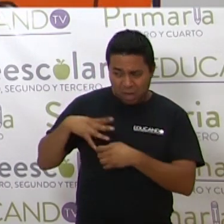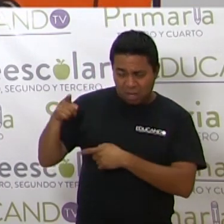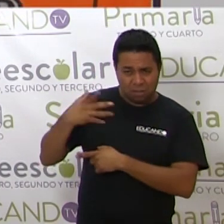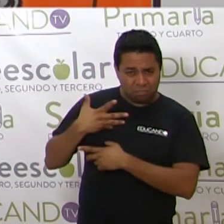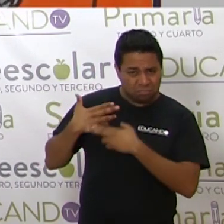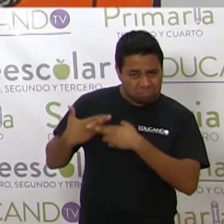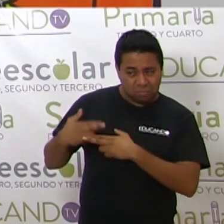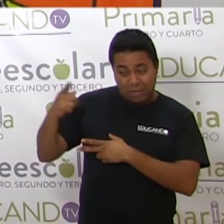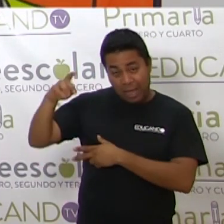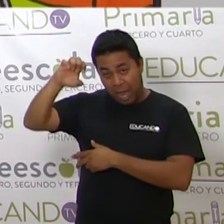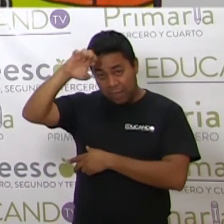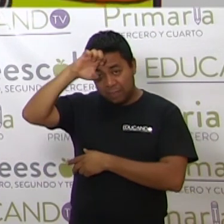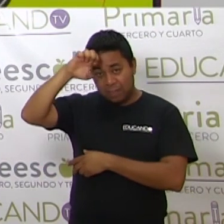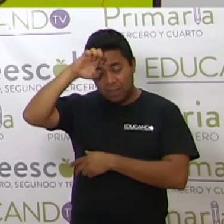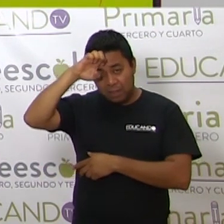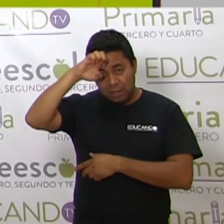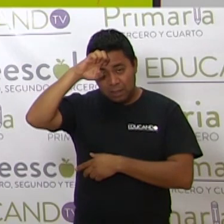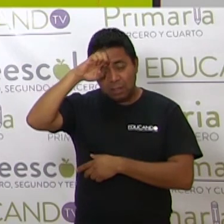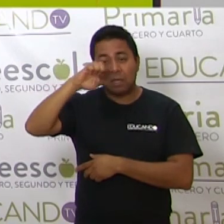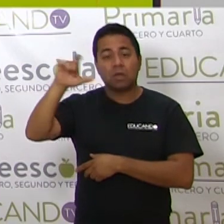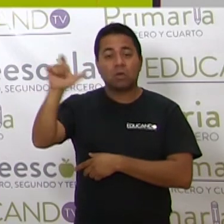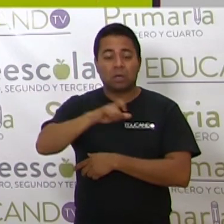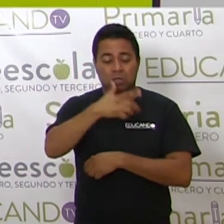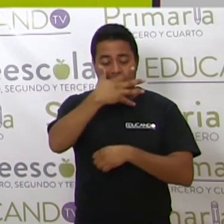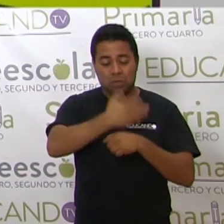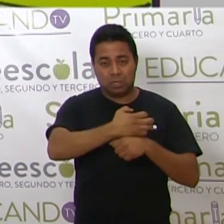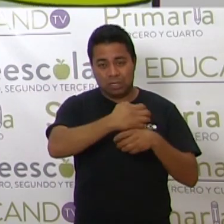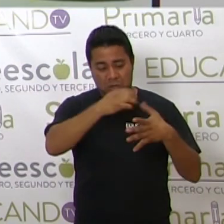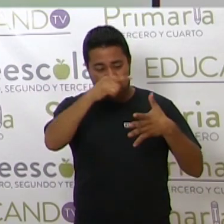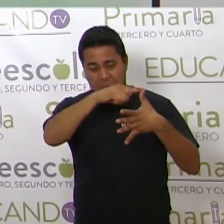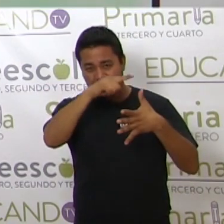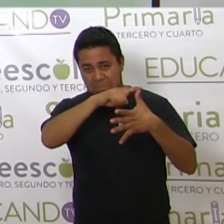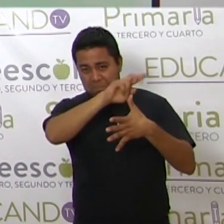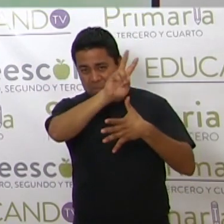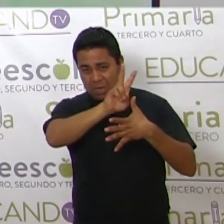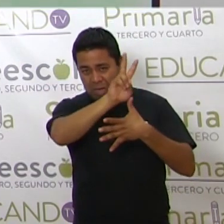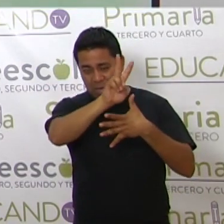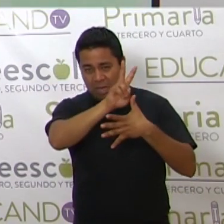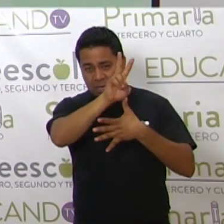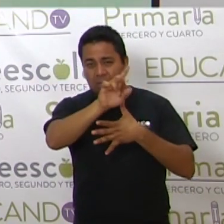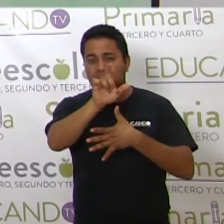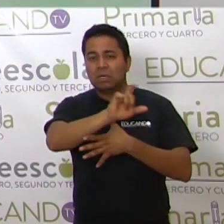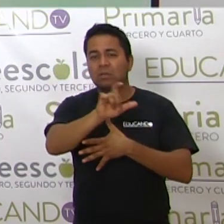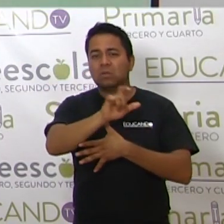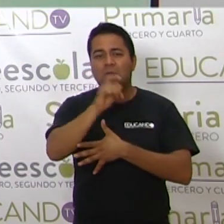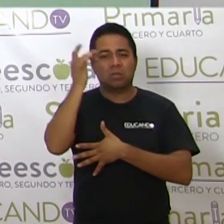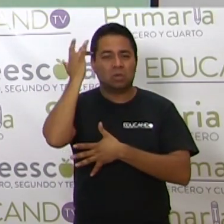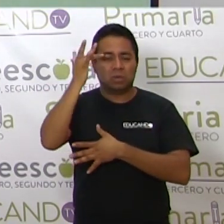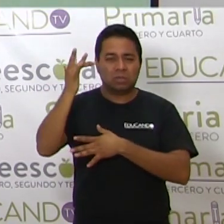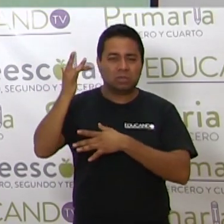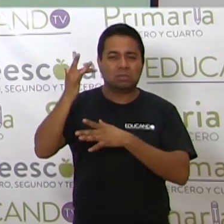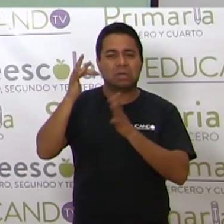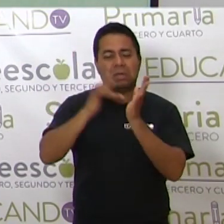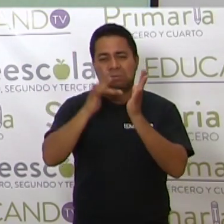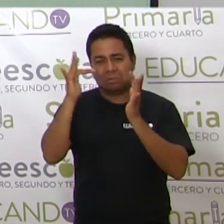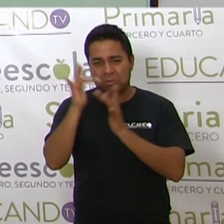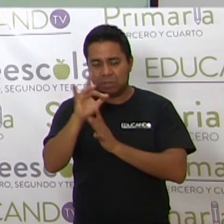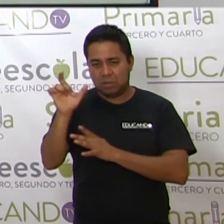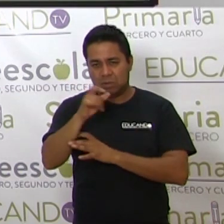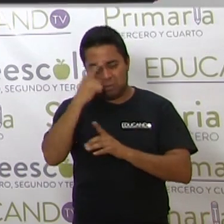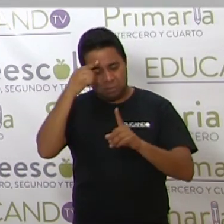ahí por ejemplo el quinto viernes de cuaresma se hace la fiesta en honor del señor de las